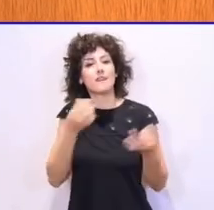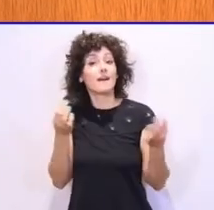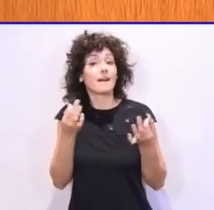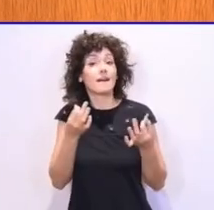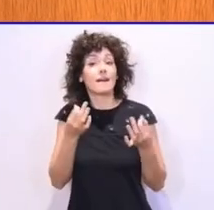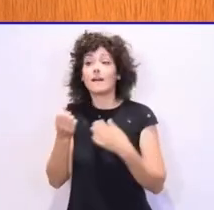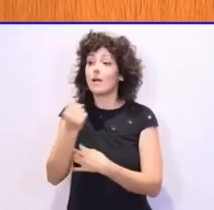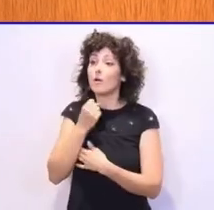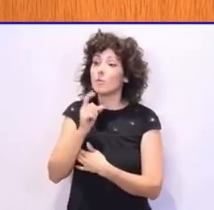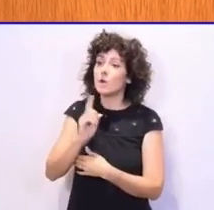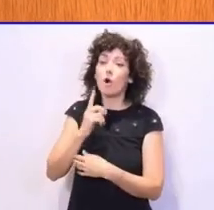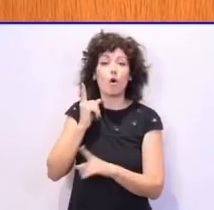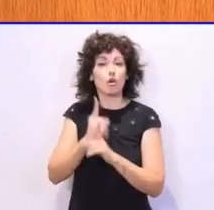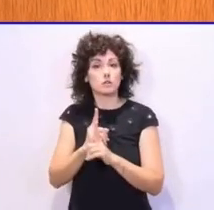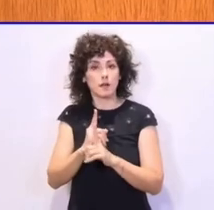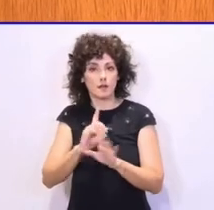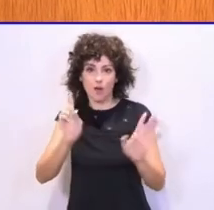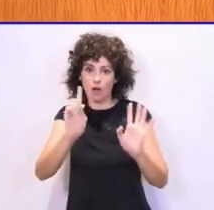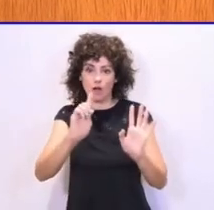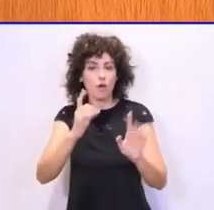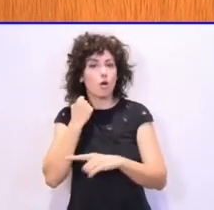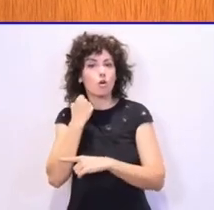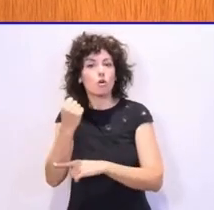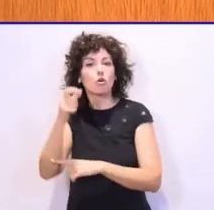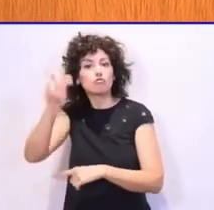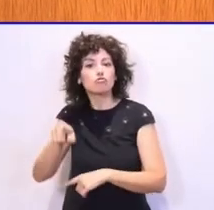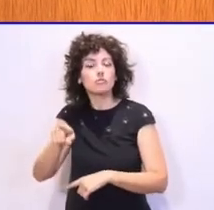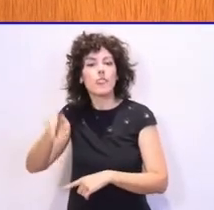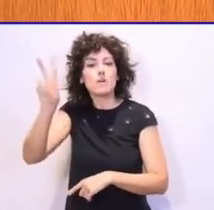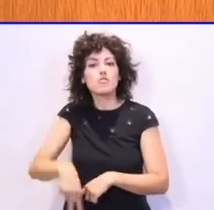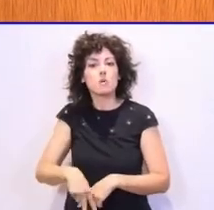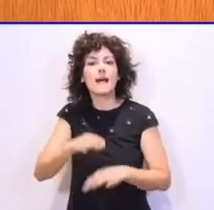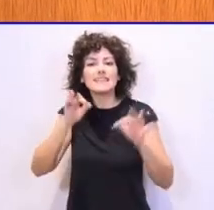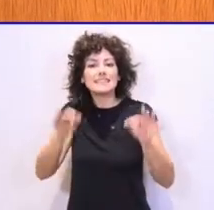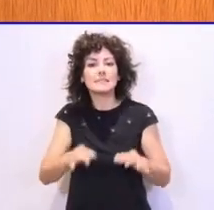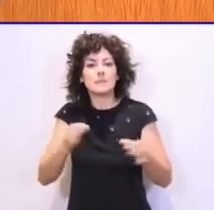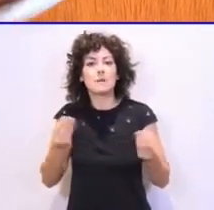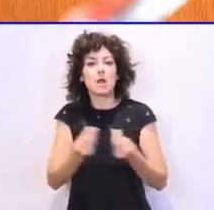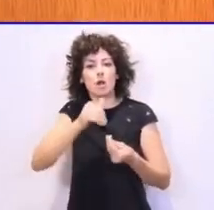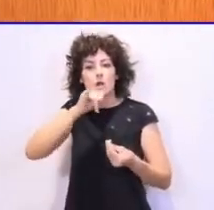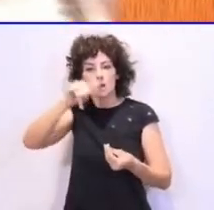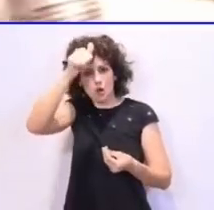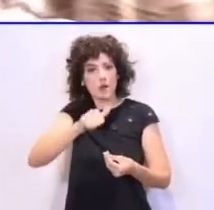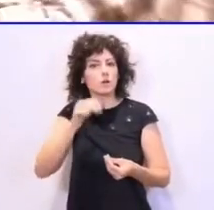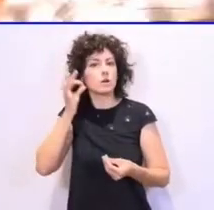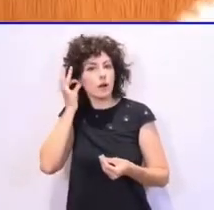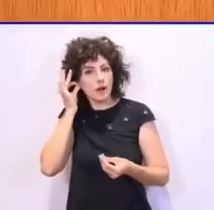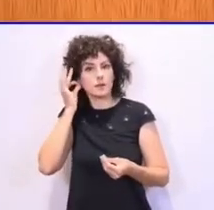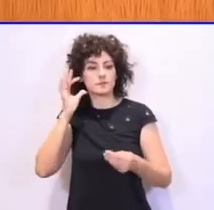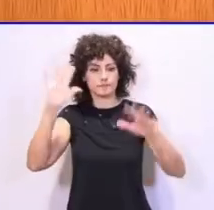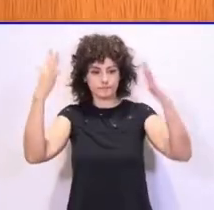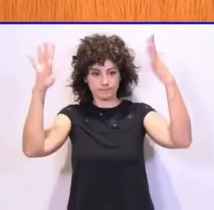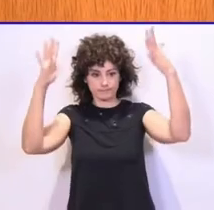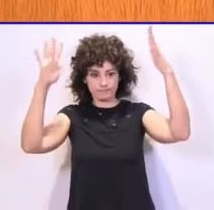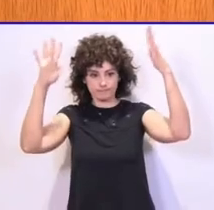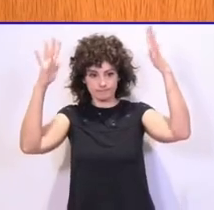o contra mí no estamos con usted nunca señor capellán estamos siempre con Los riojanos y con las riojanas Muchas